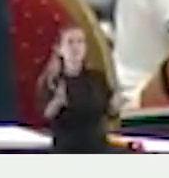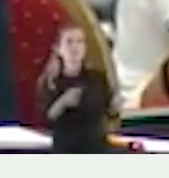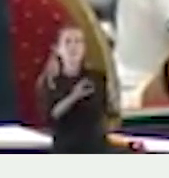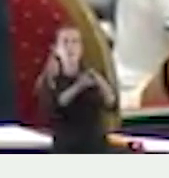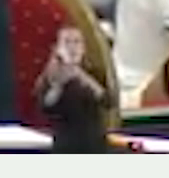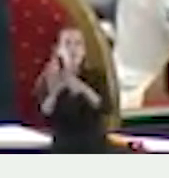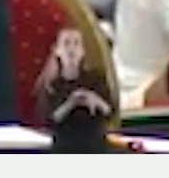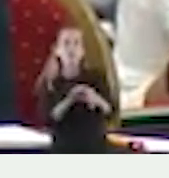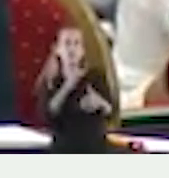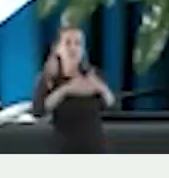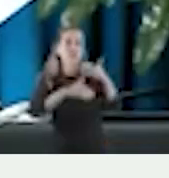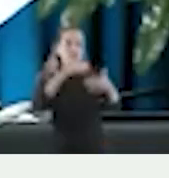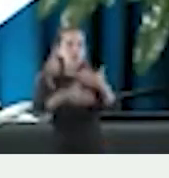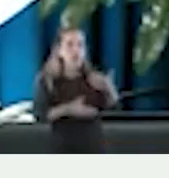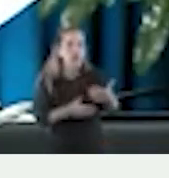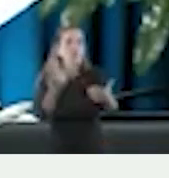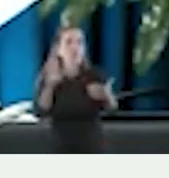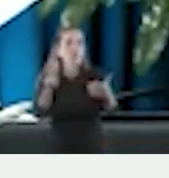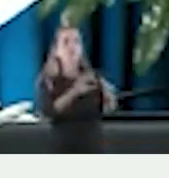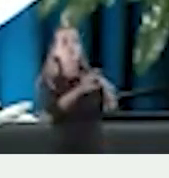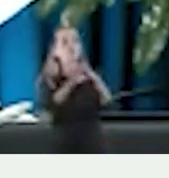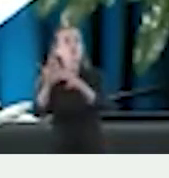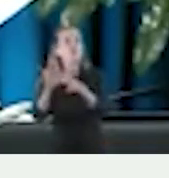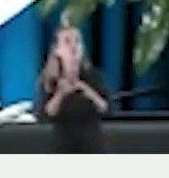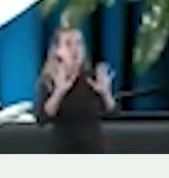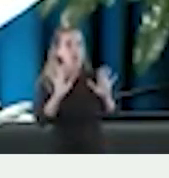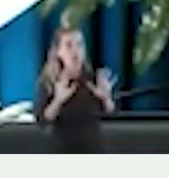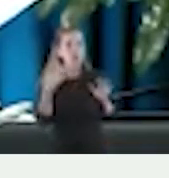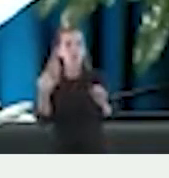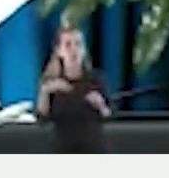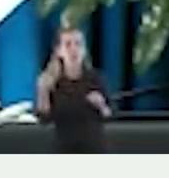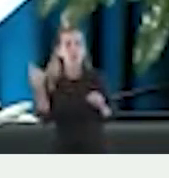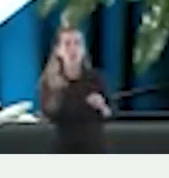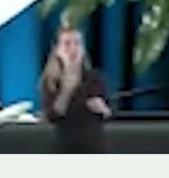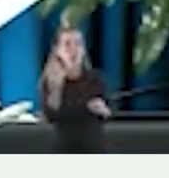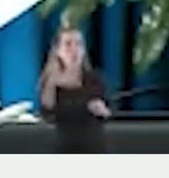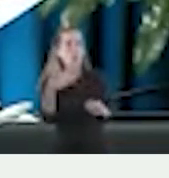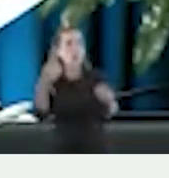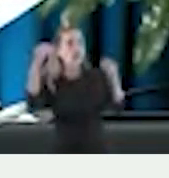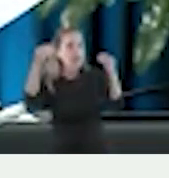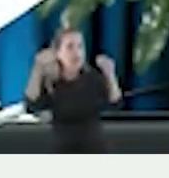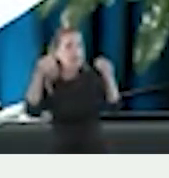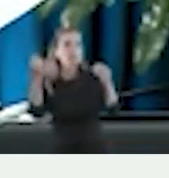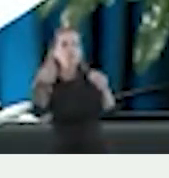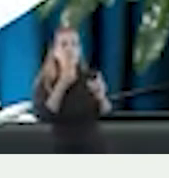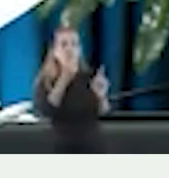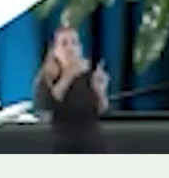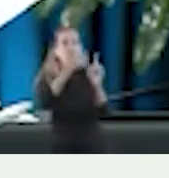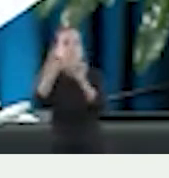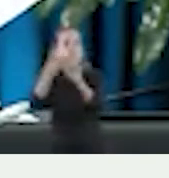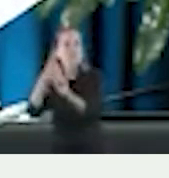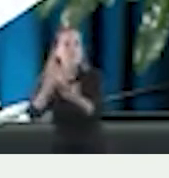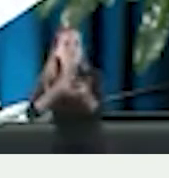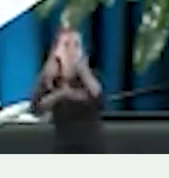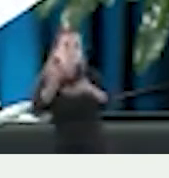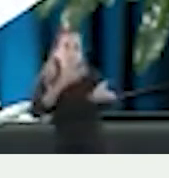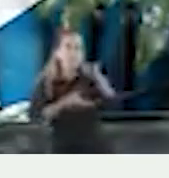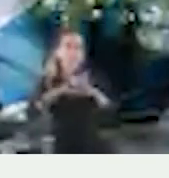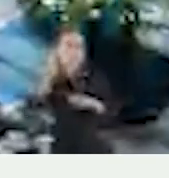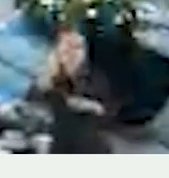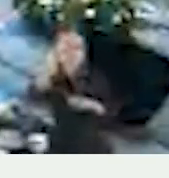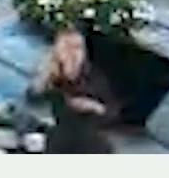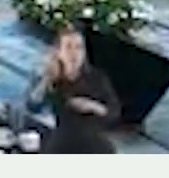posibilidades de desarrollarnos unidos. Lo único que tenemos que hacer es profundizar nuestro diálogo, respetarnos en